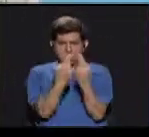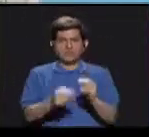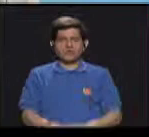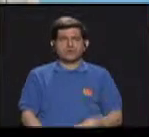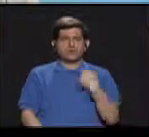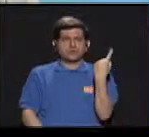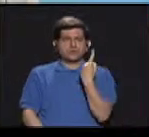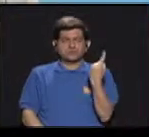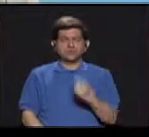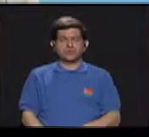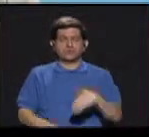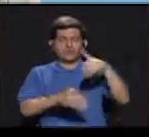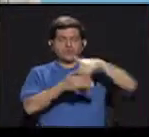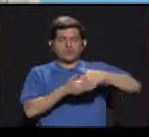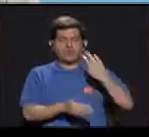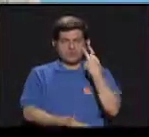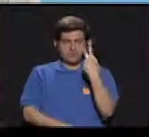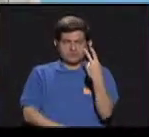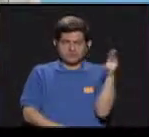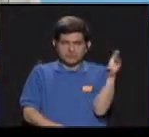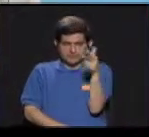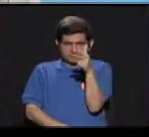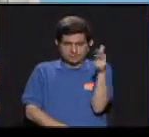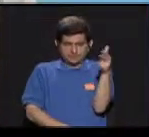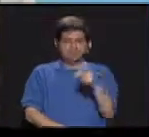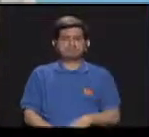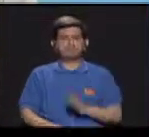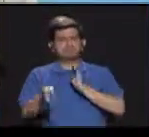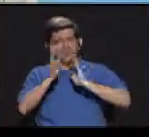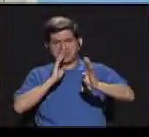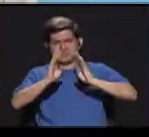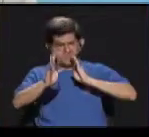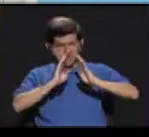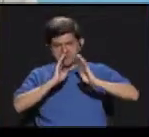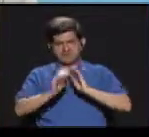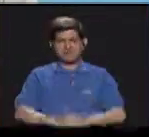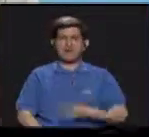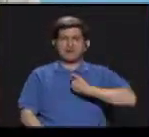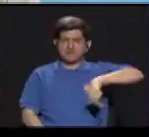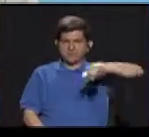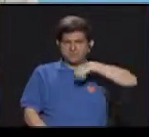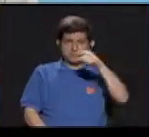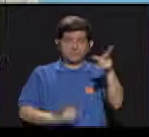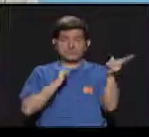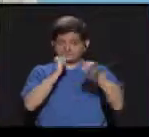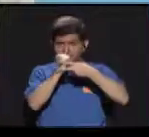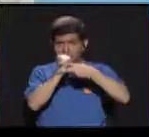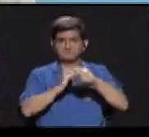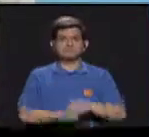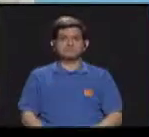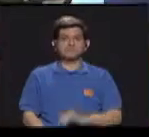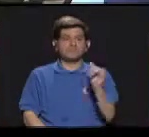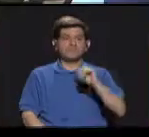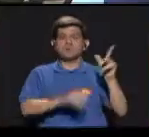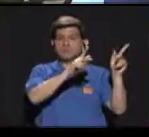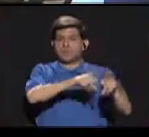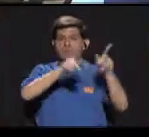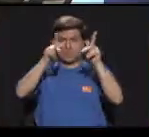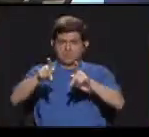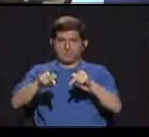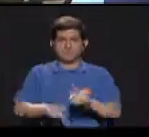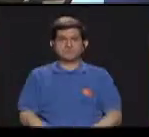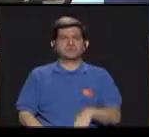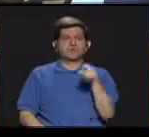el único documento audiovisual, y en el que conversan con nosotros en esa oportunidad y con el